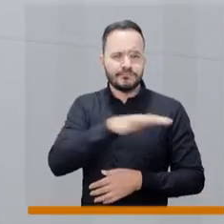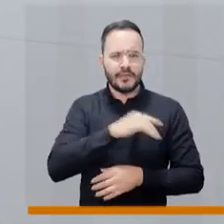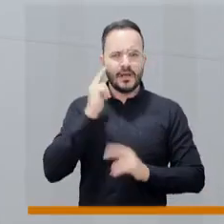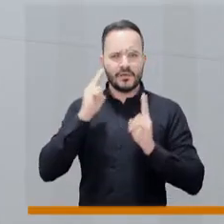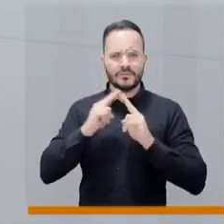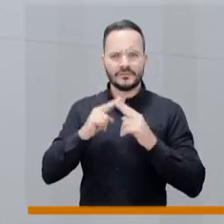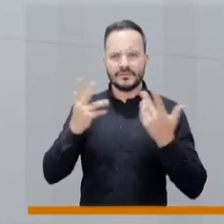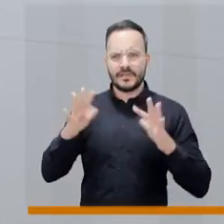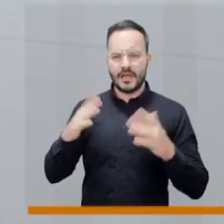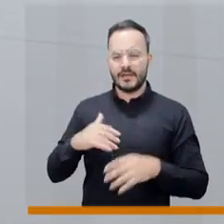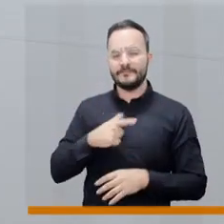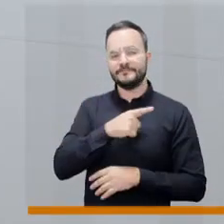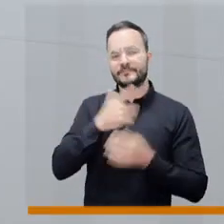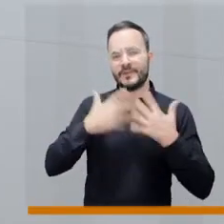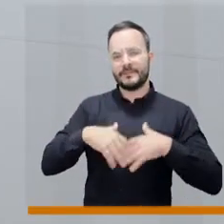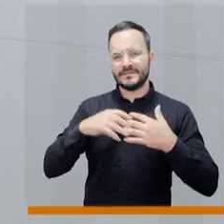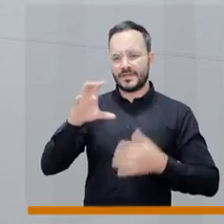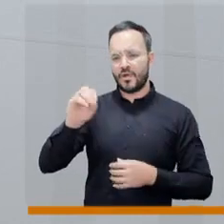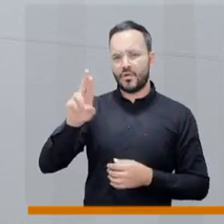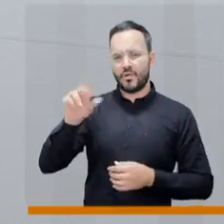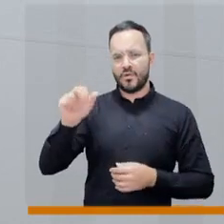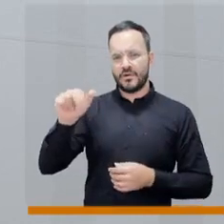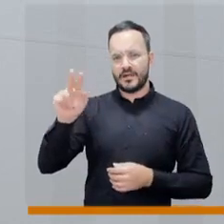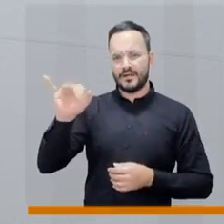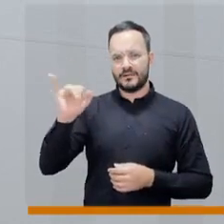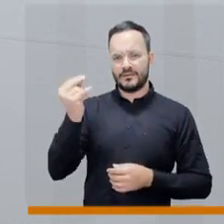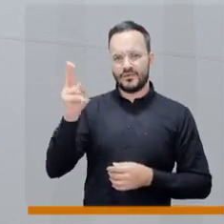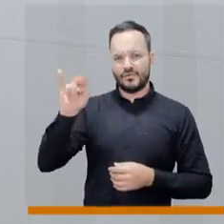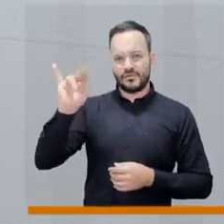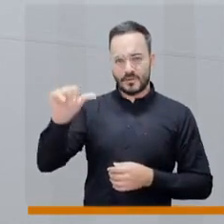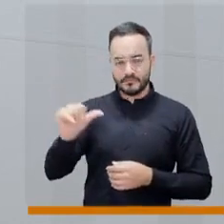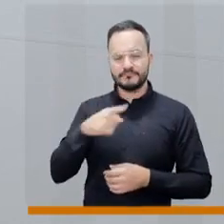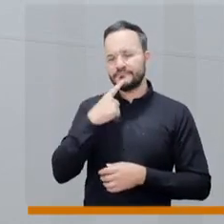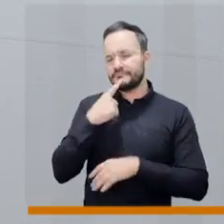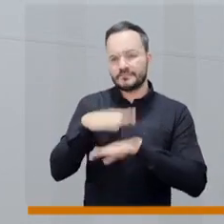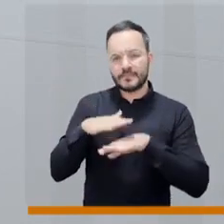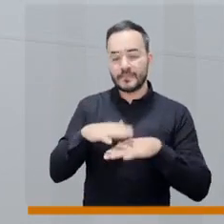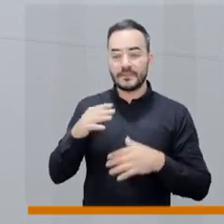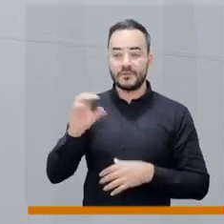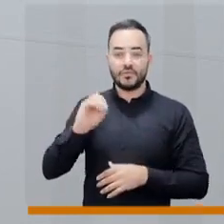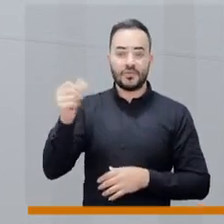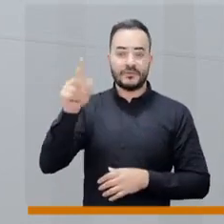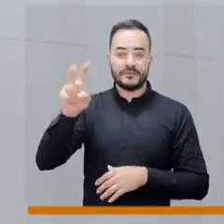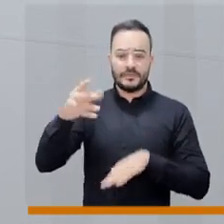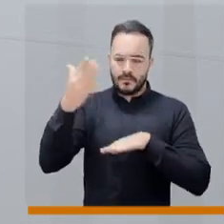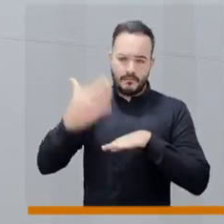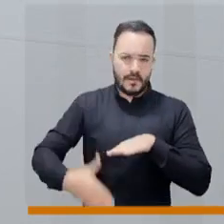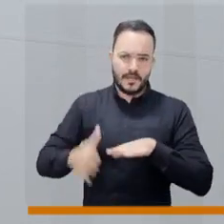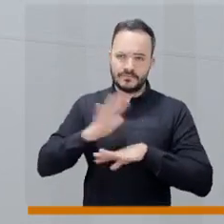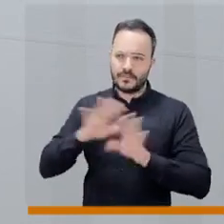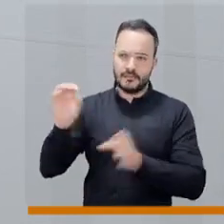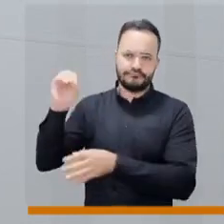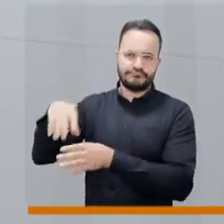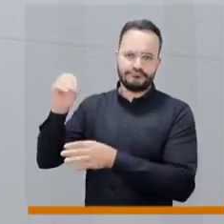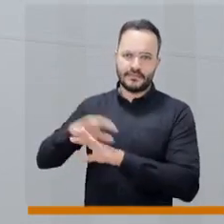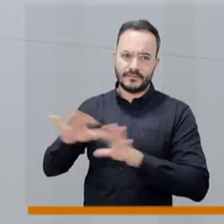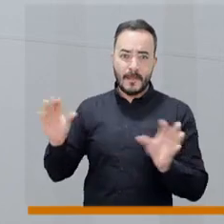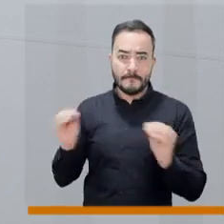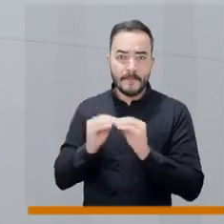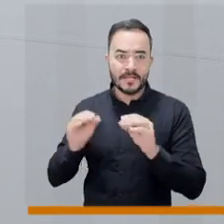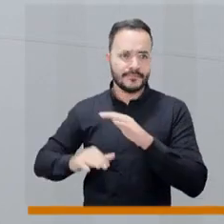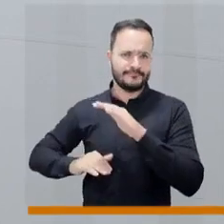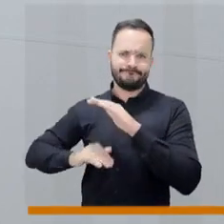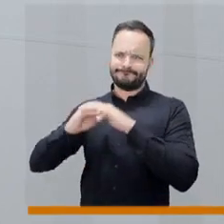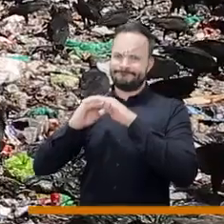medios que la Autoridad Ambiental Cor Antioquia ha manifestado que solo hasta el próximo 17 de octubre se pueden disponer residuos